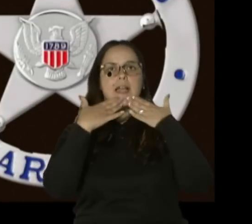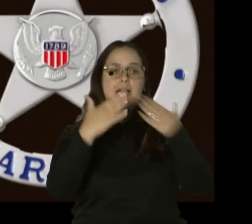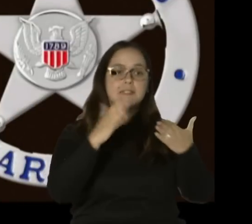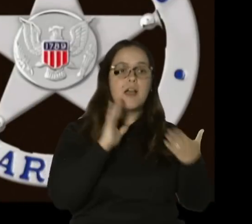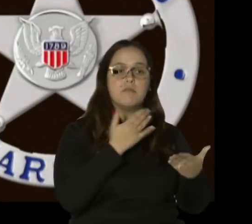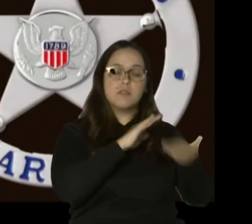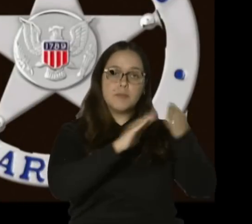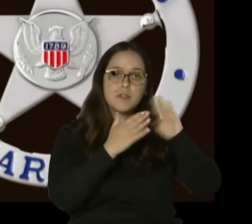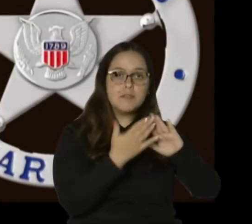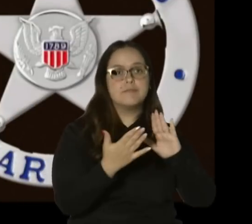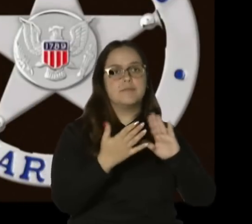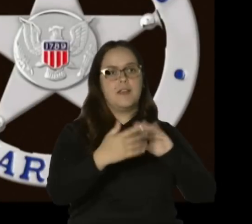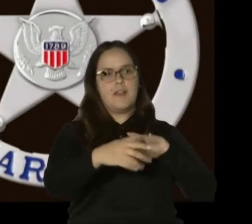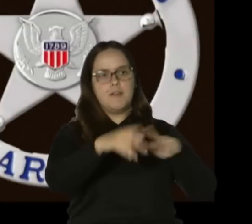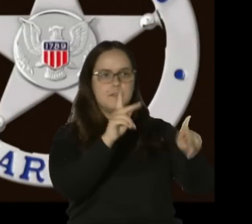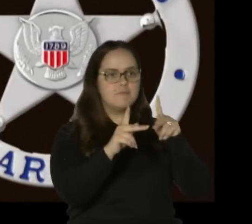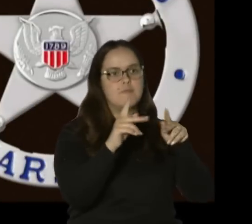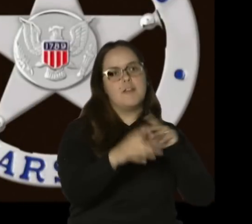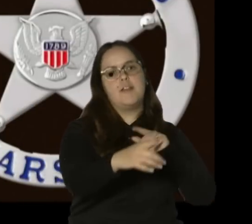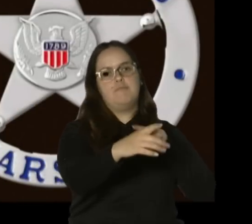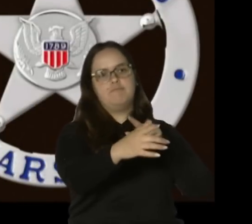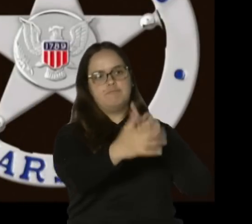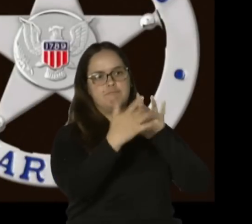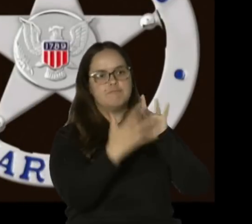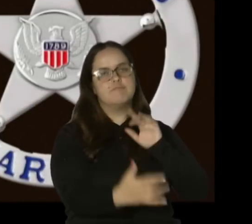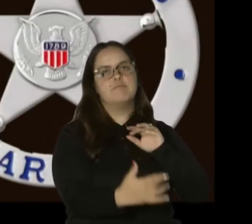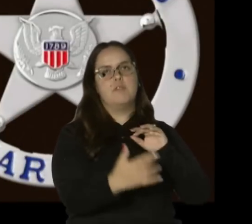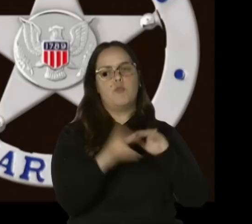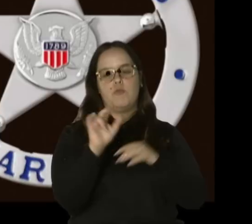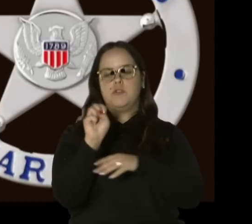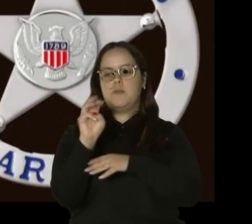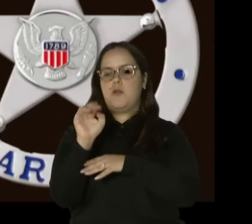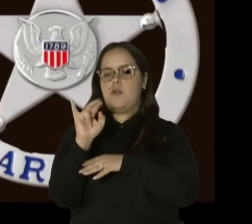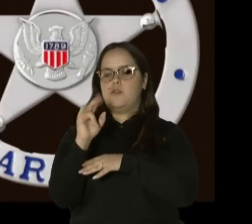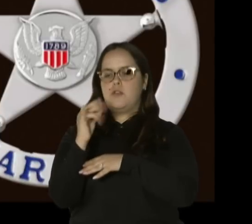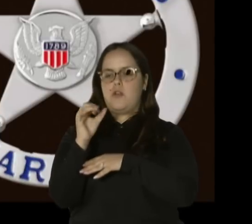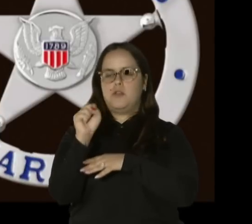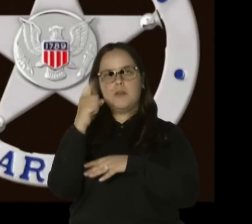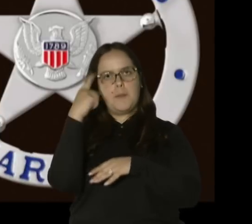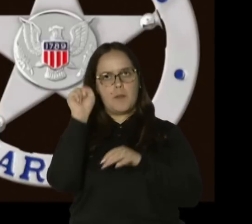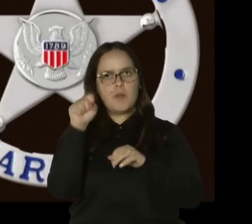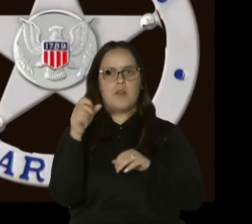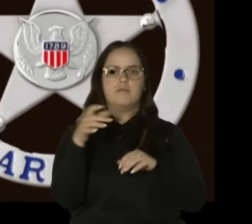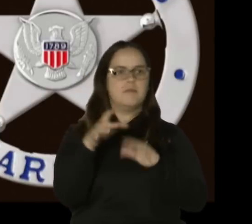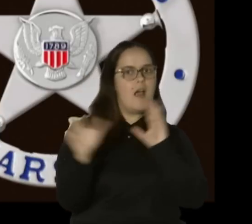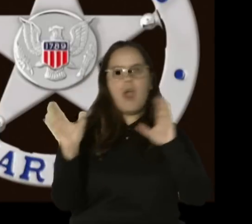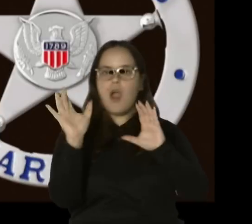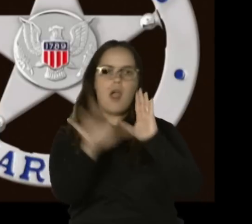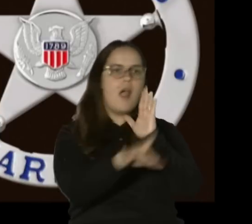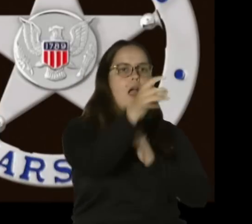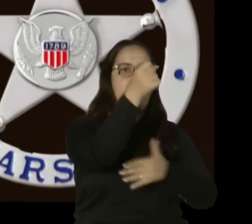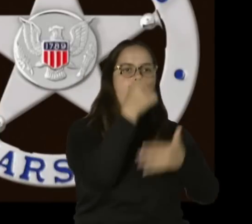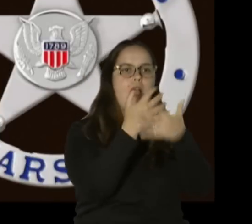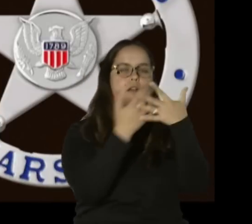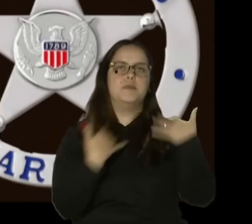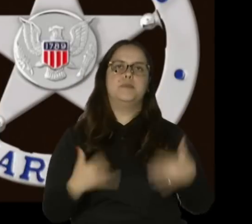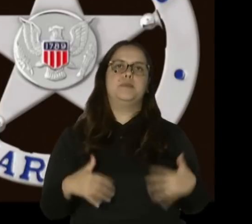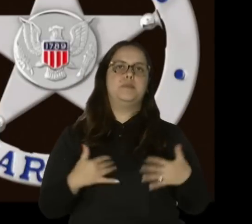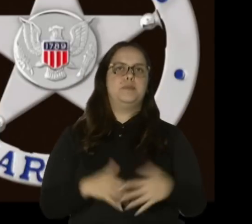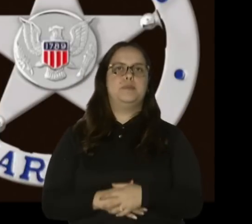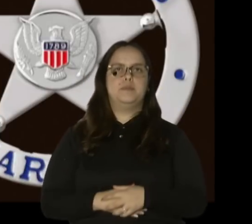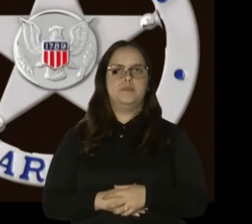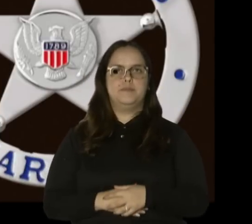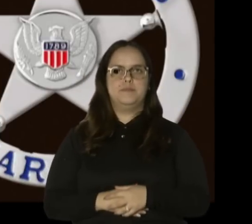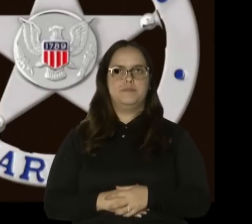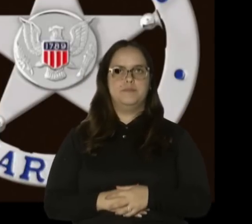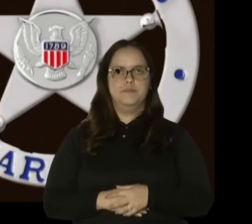que se comunicó con el U.S. Marshall para que este individuo fuera arrestado. Sabemos que cuando se presentó este caso, a nivel